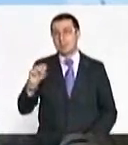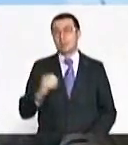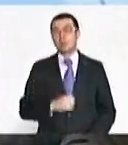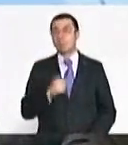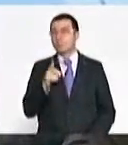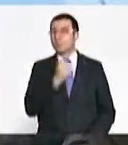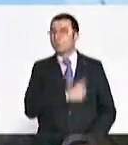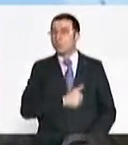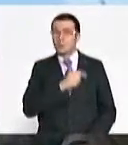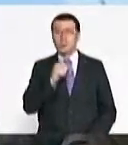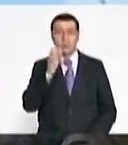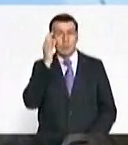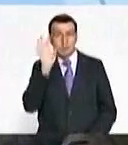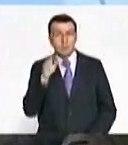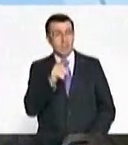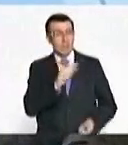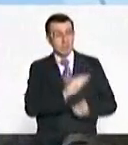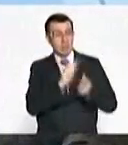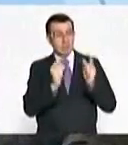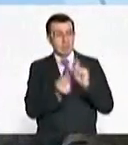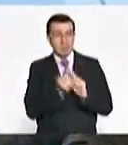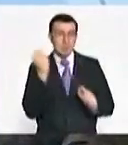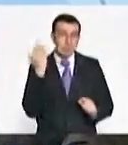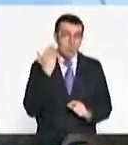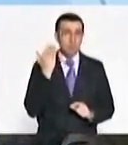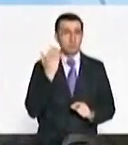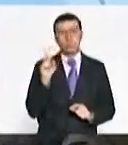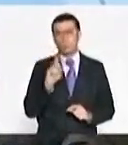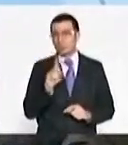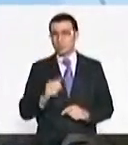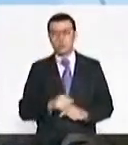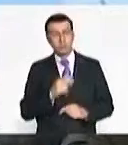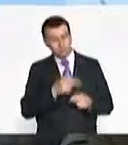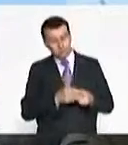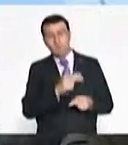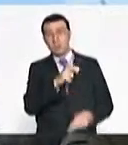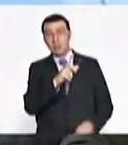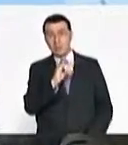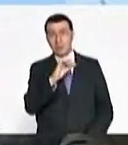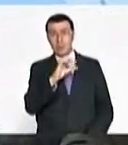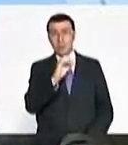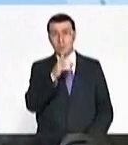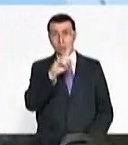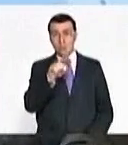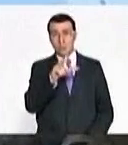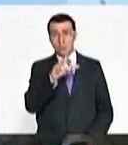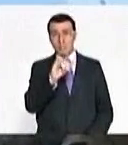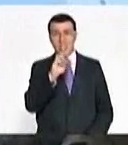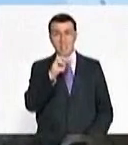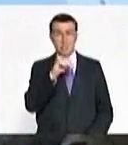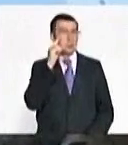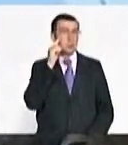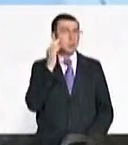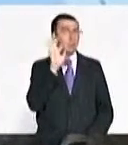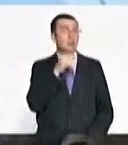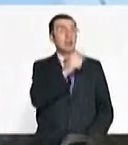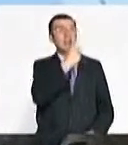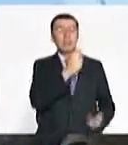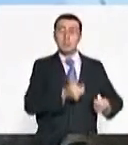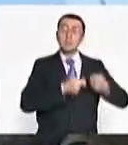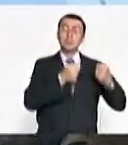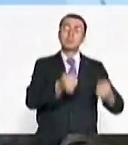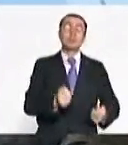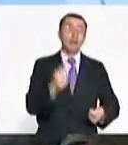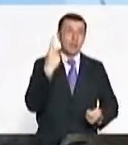dejen de pronto cambiar sus fórmulas. Ya no existe LipoSlim, si ustedes se los ofrecen o lo conocen, no es el